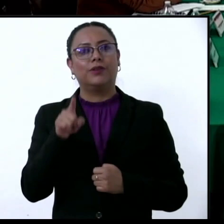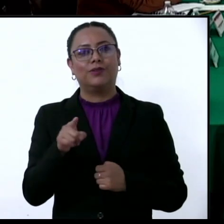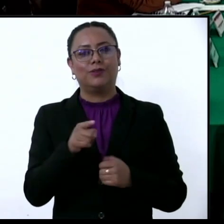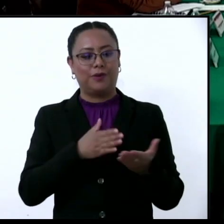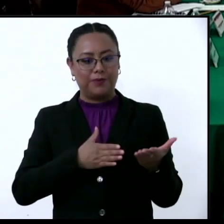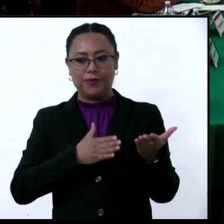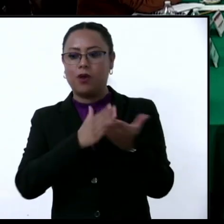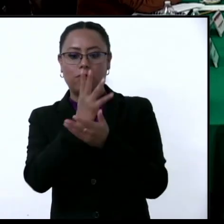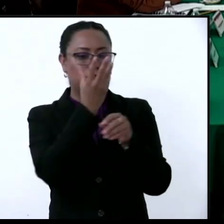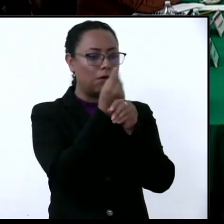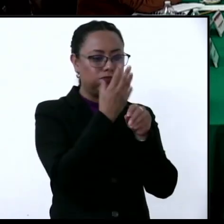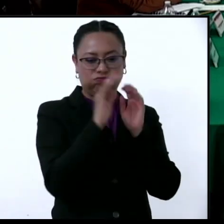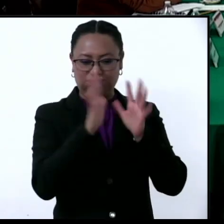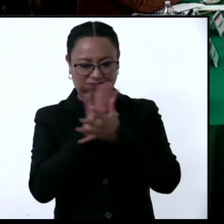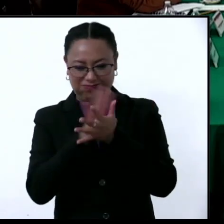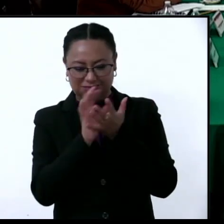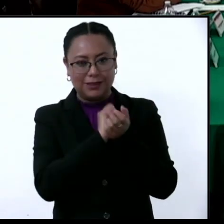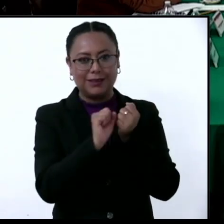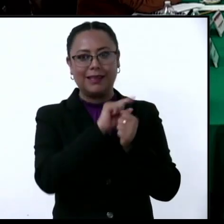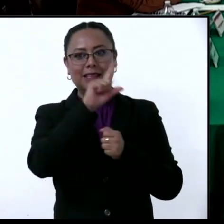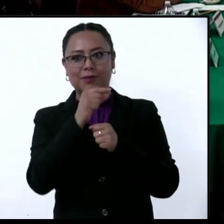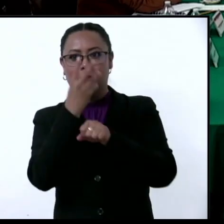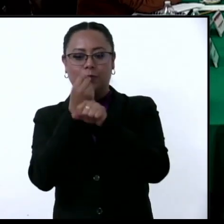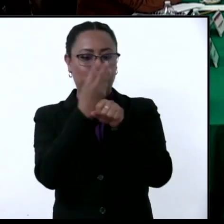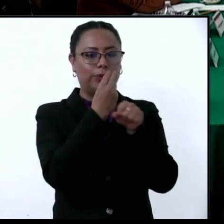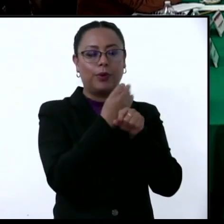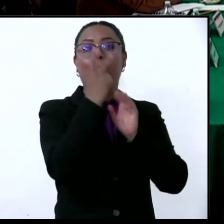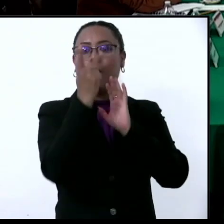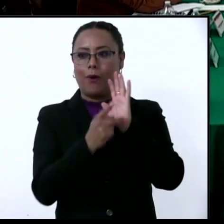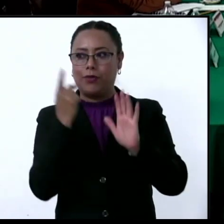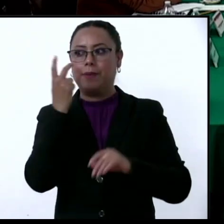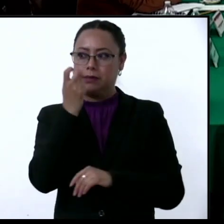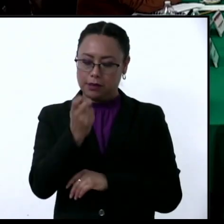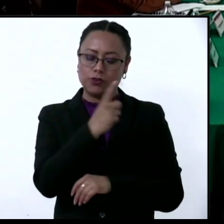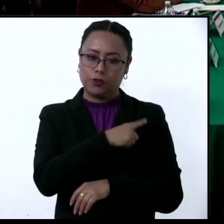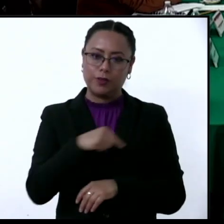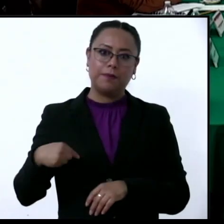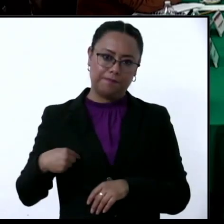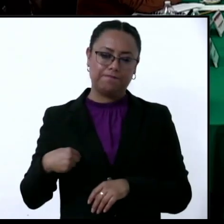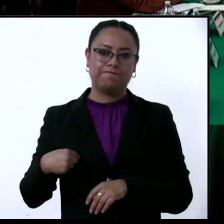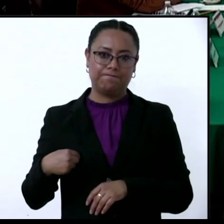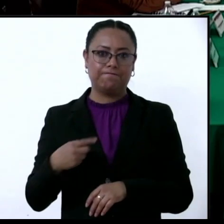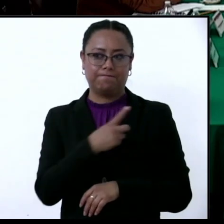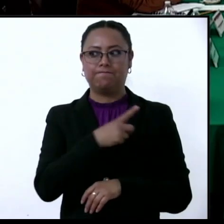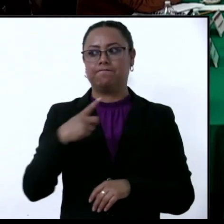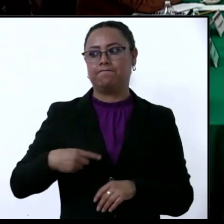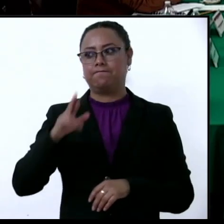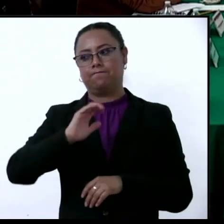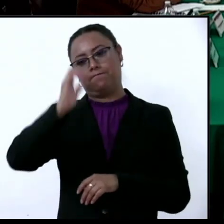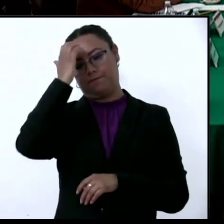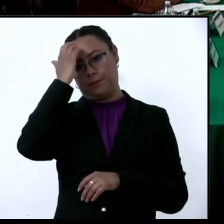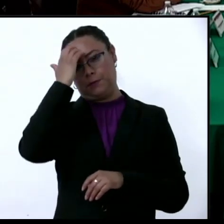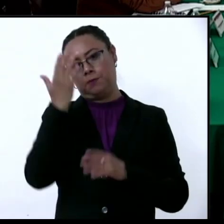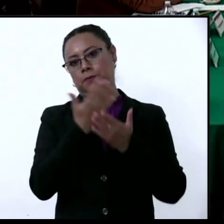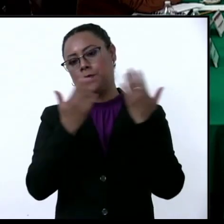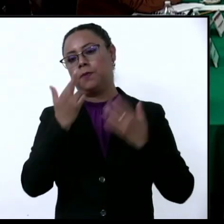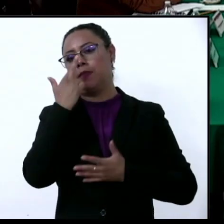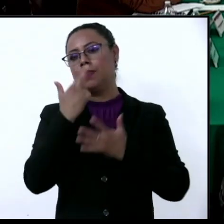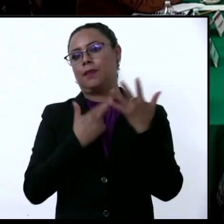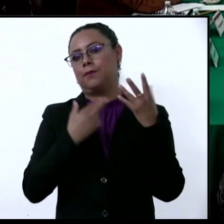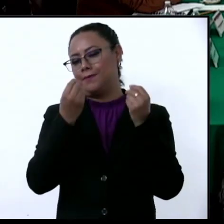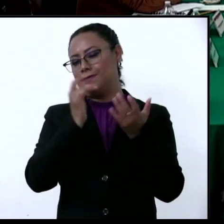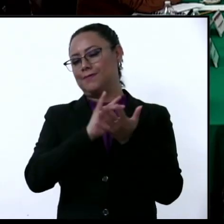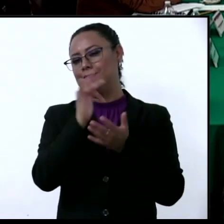descomponer y a componer todo otra vez, ¿no? Entonces, eso te lo tenemos que reconocer, y pues bueno, por tus respuestas,